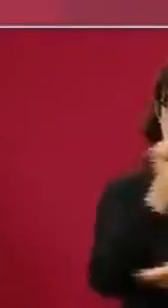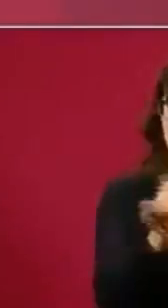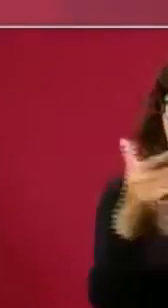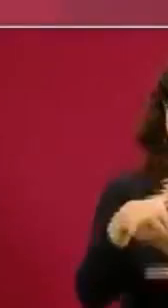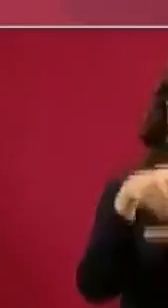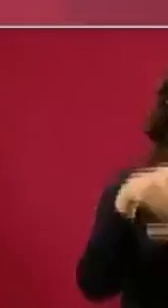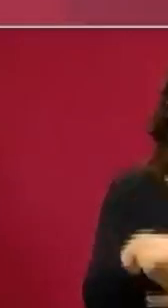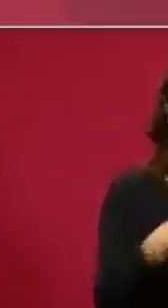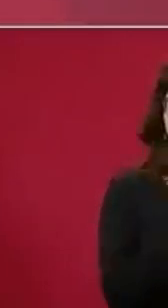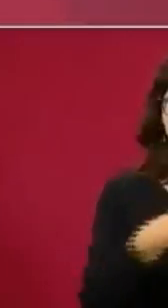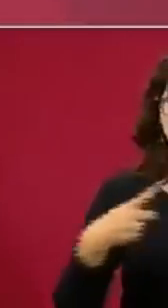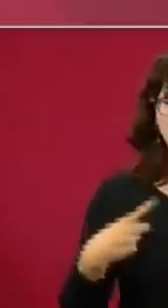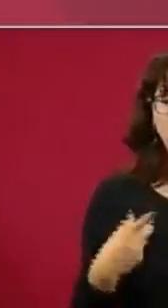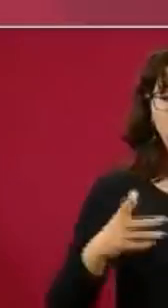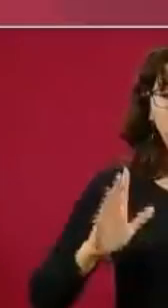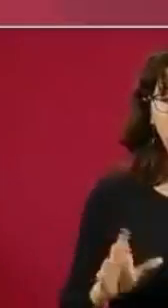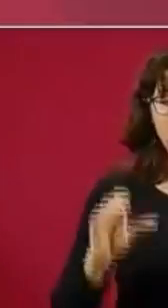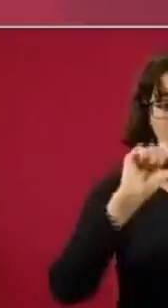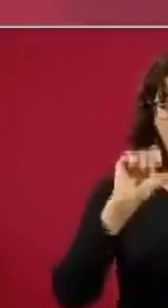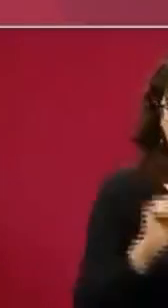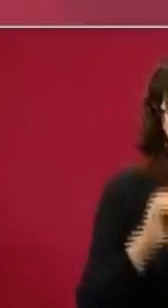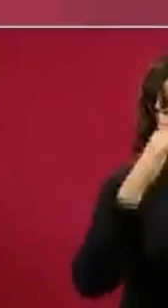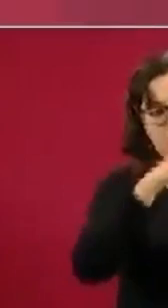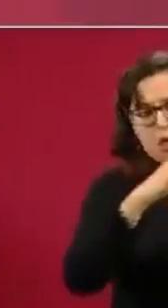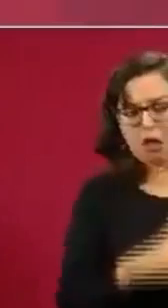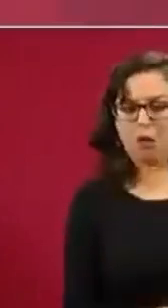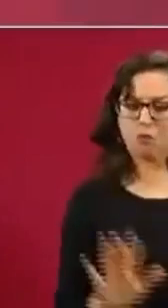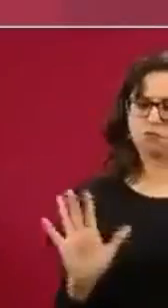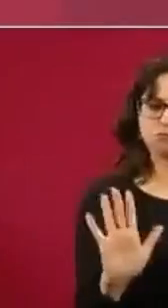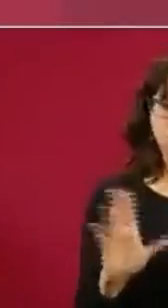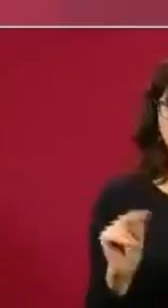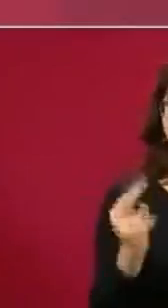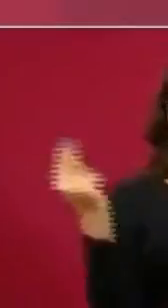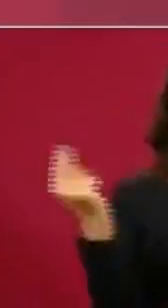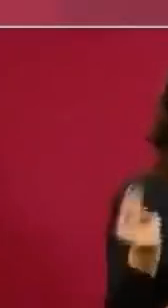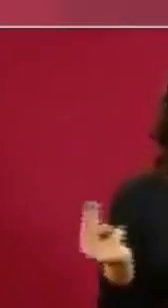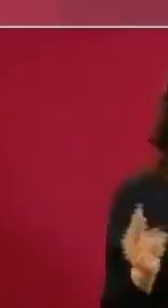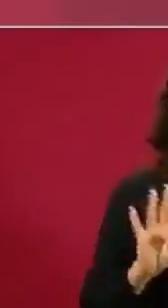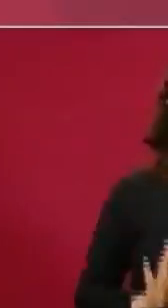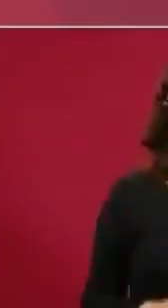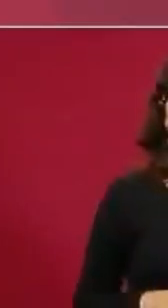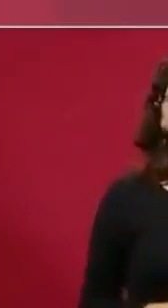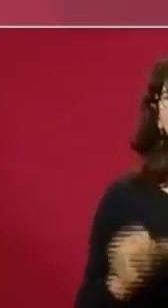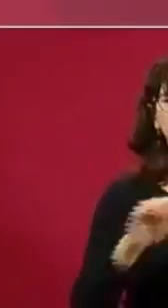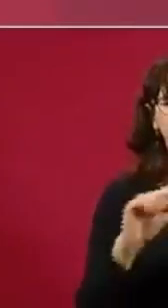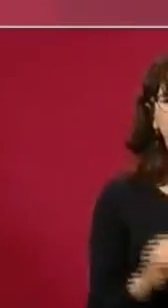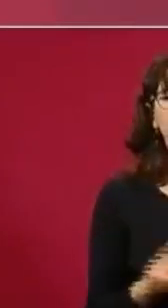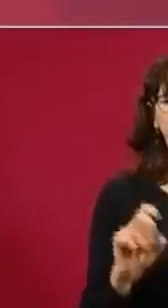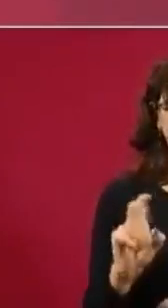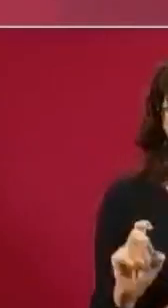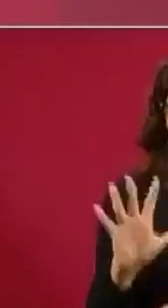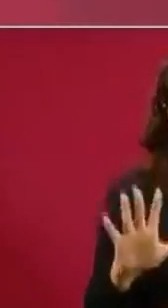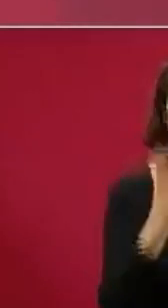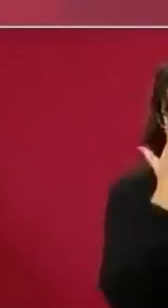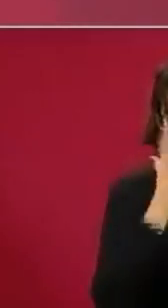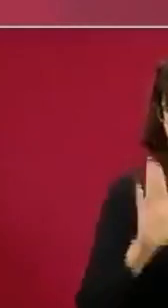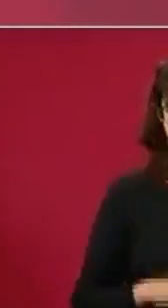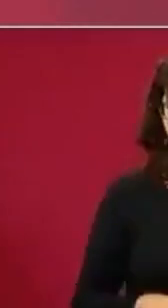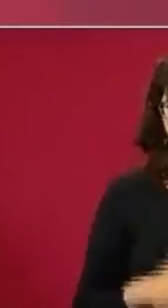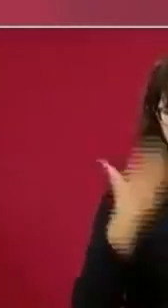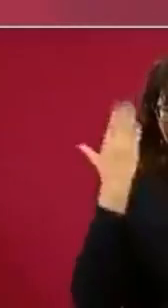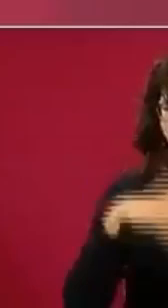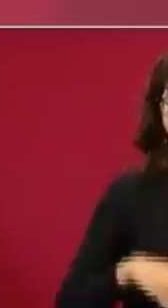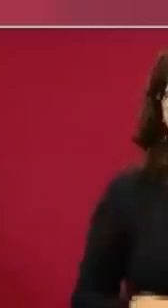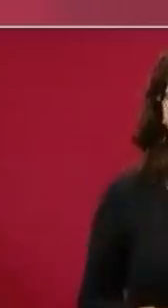que no necesitan leerme el artículo de la Constitución, es el 35,